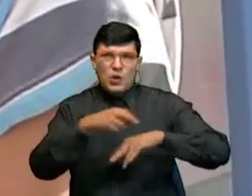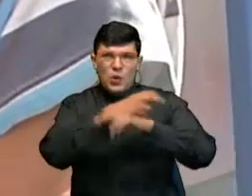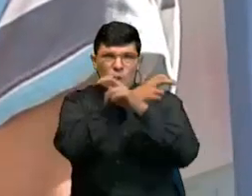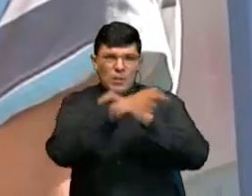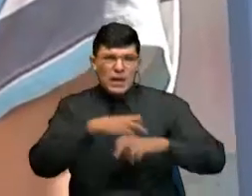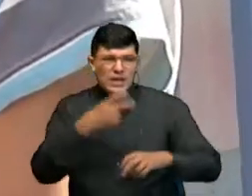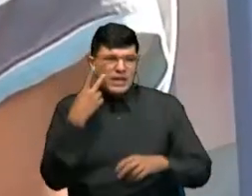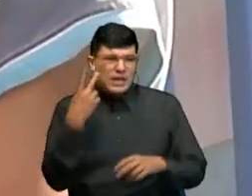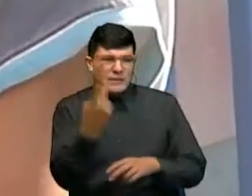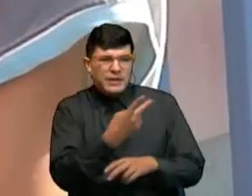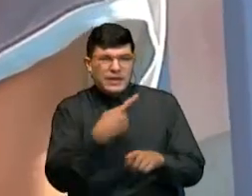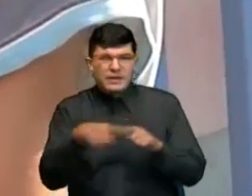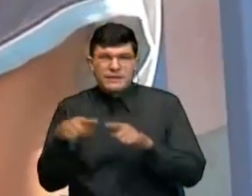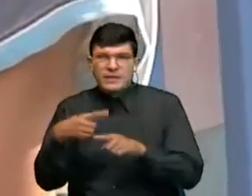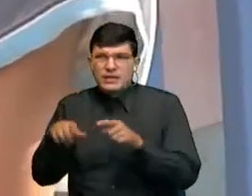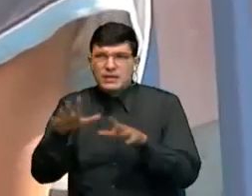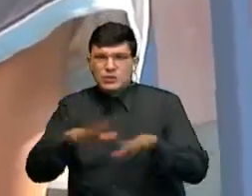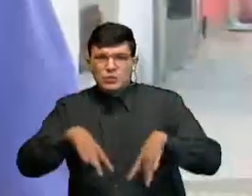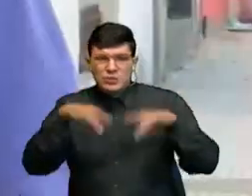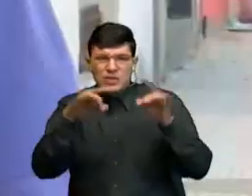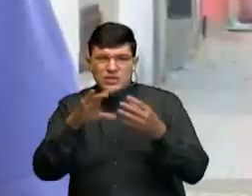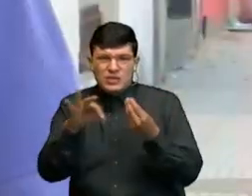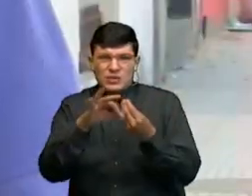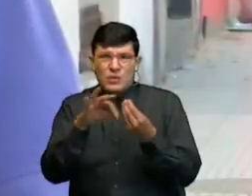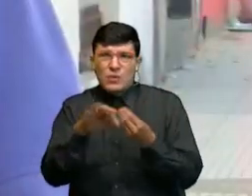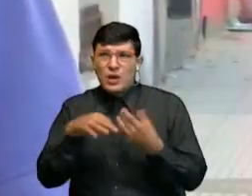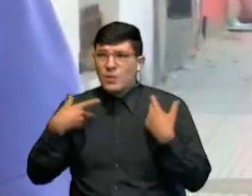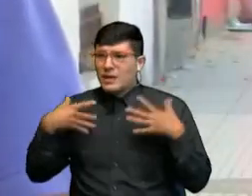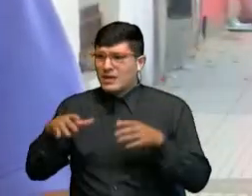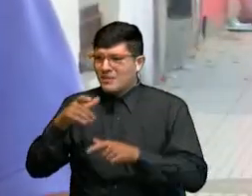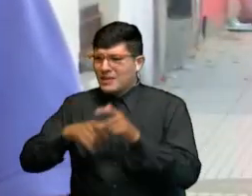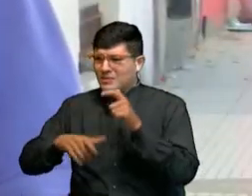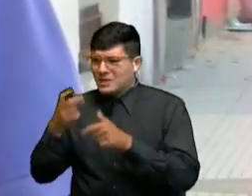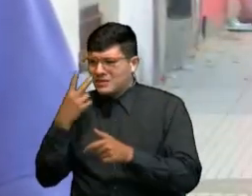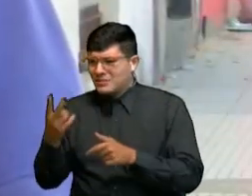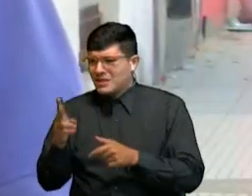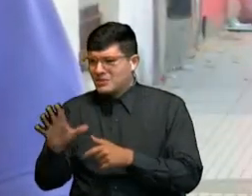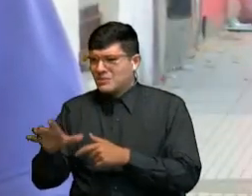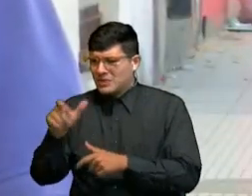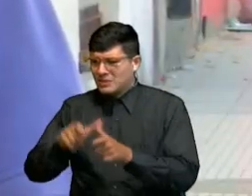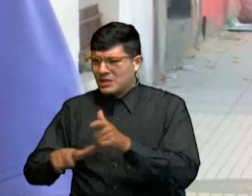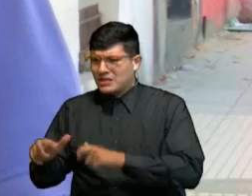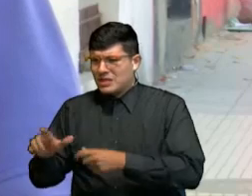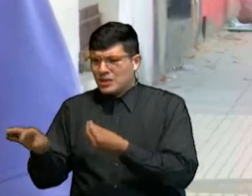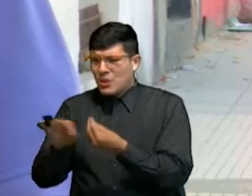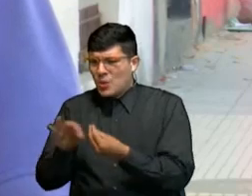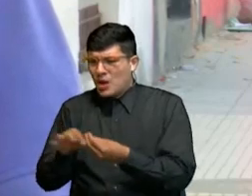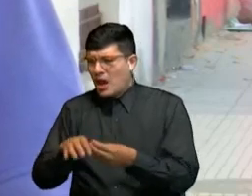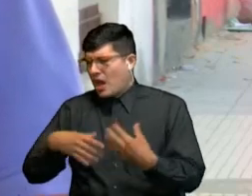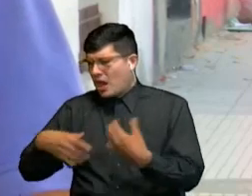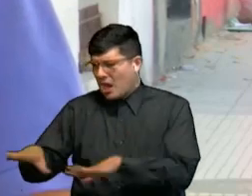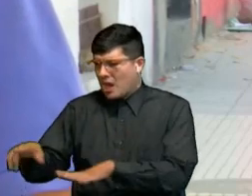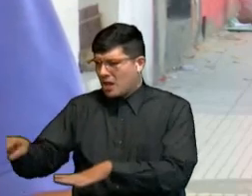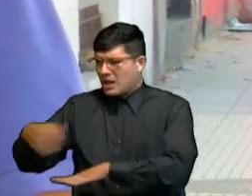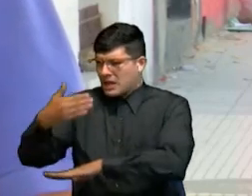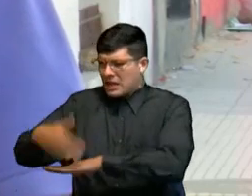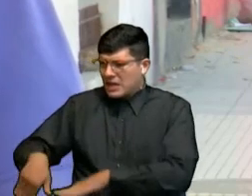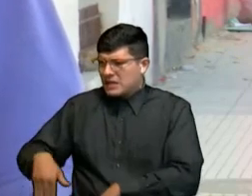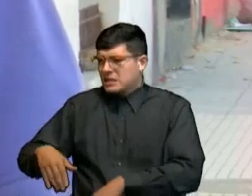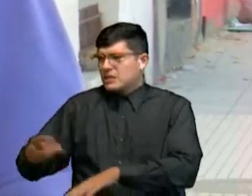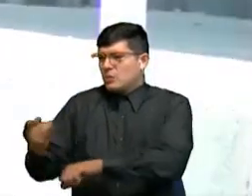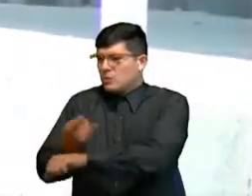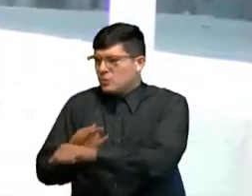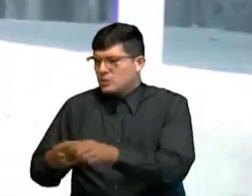diario de toda sustancia psicoactiva porque aparte encontramos los granitos ahí tirados consumiendo eso es un